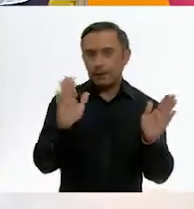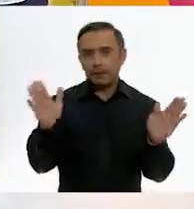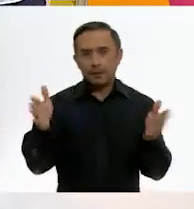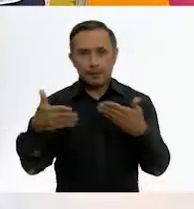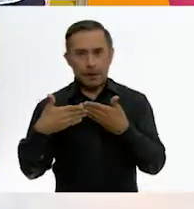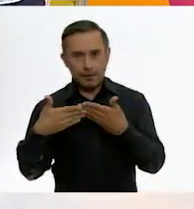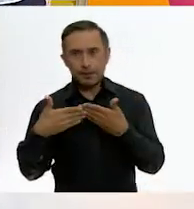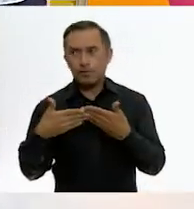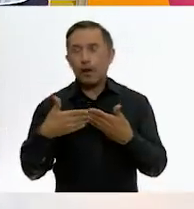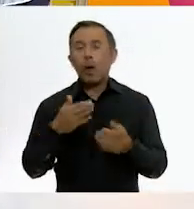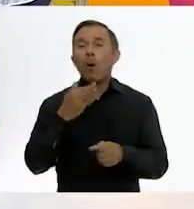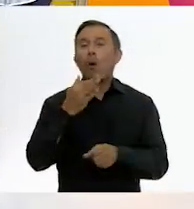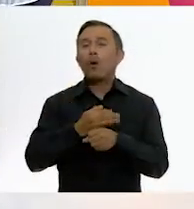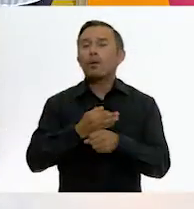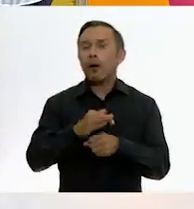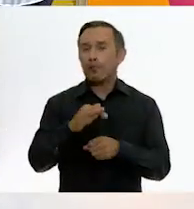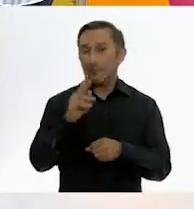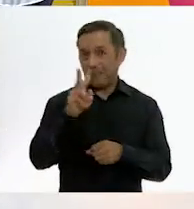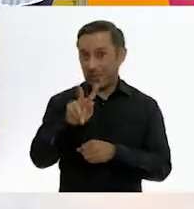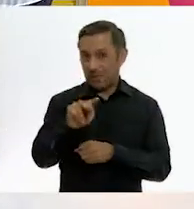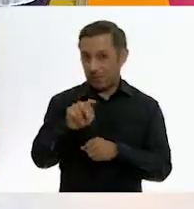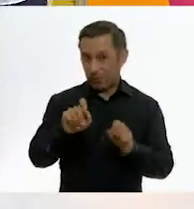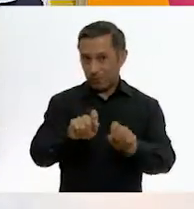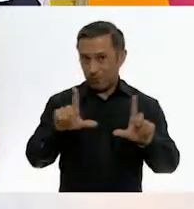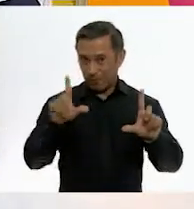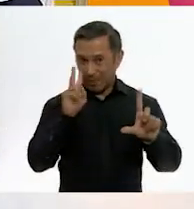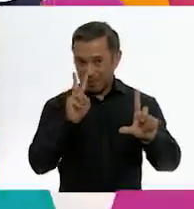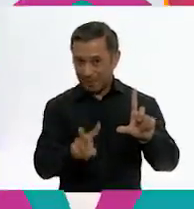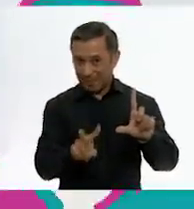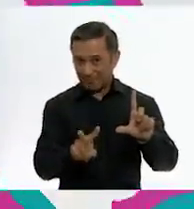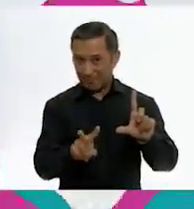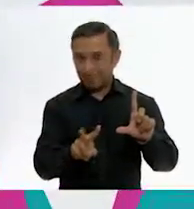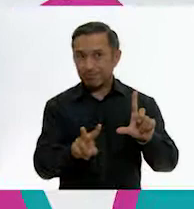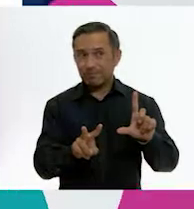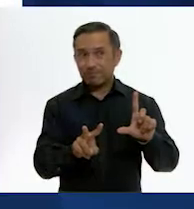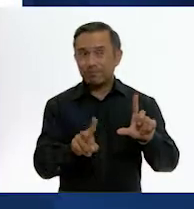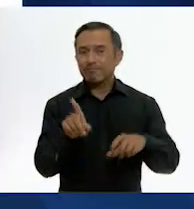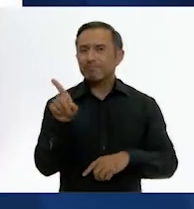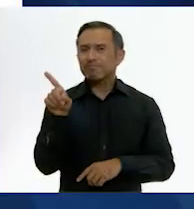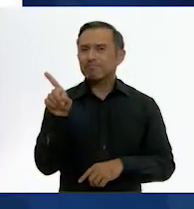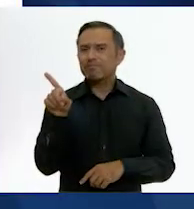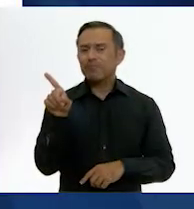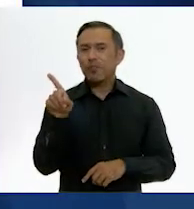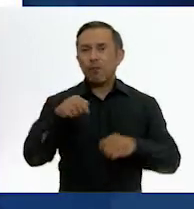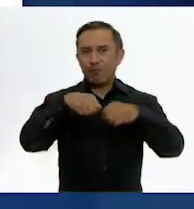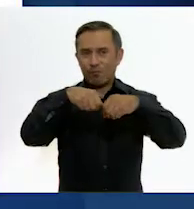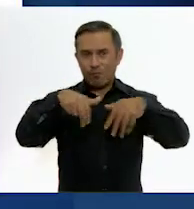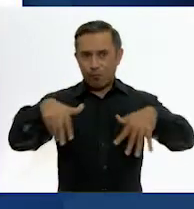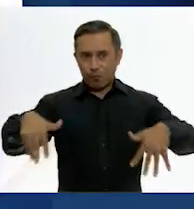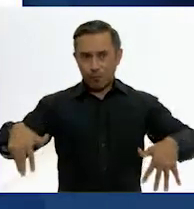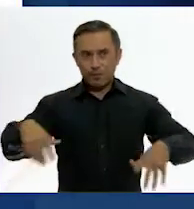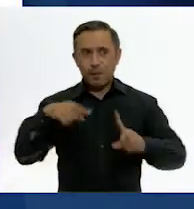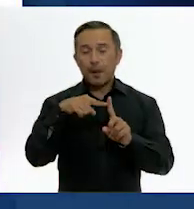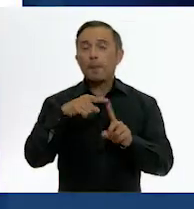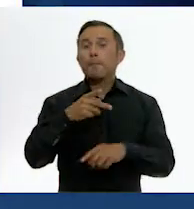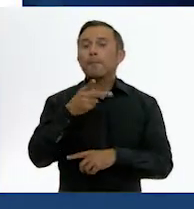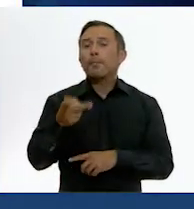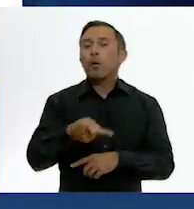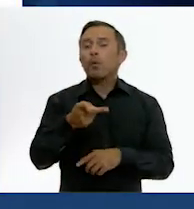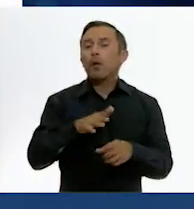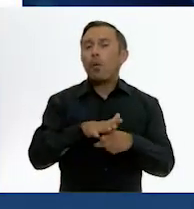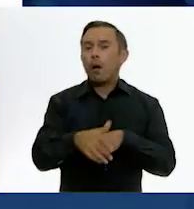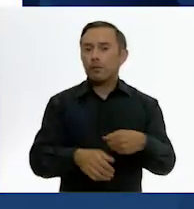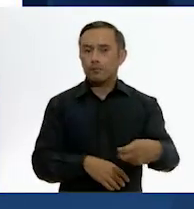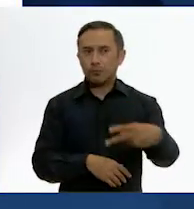apareciendo ahorita en tu pantalla un esquema en el que pusimos tipo de preguntas si se